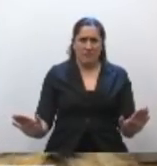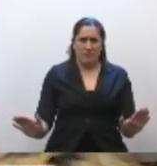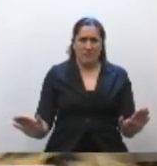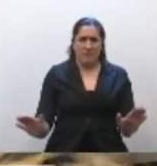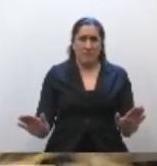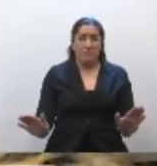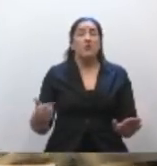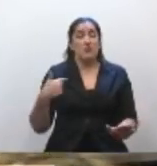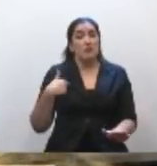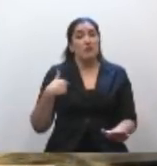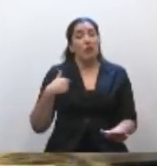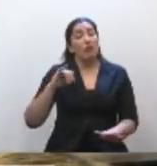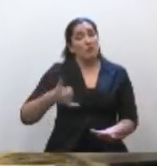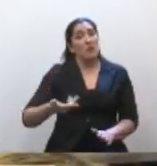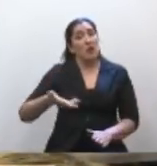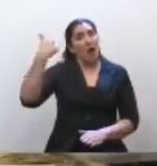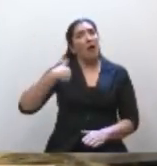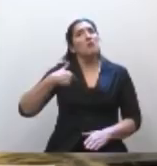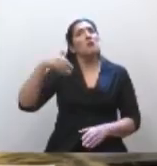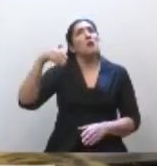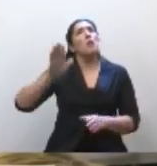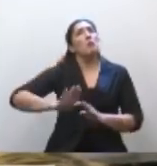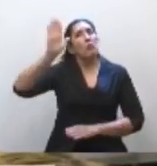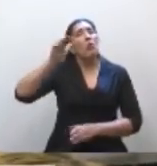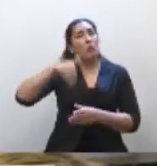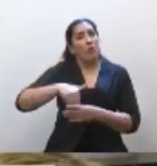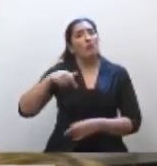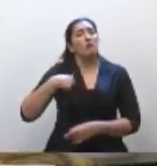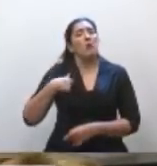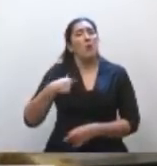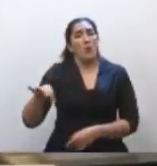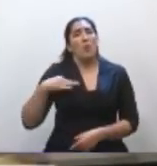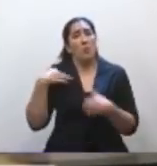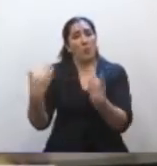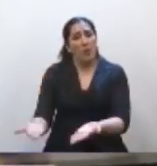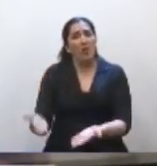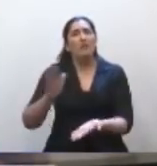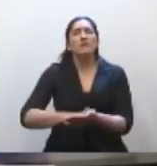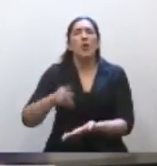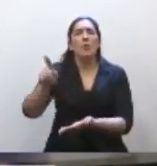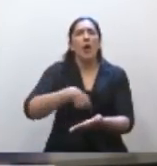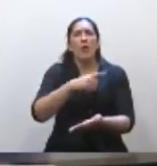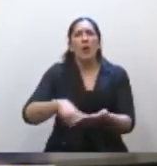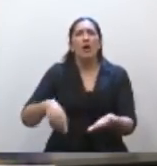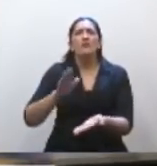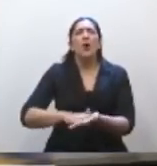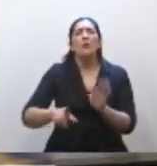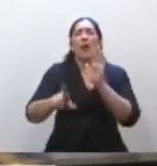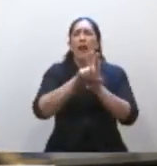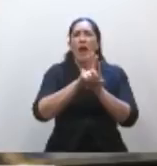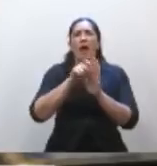vote por la vida cuando en estas mismas bancas votamos la nulidad en las leyes de obediencia debida y punto